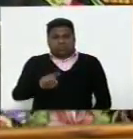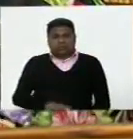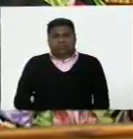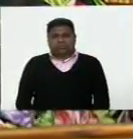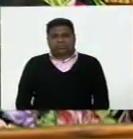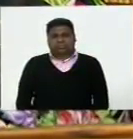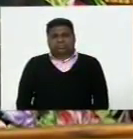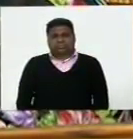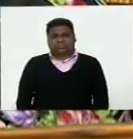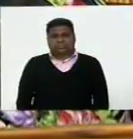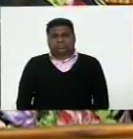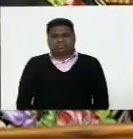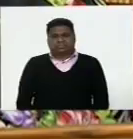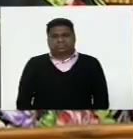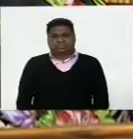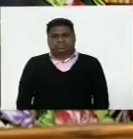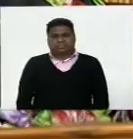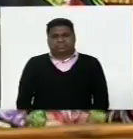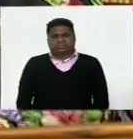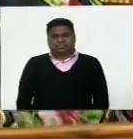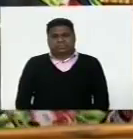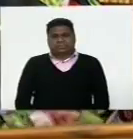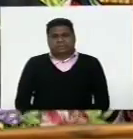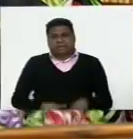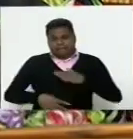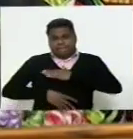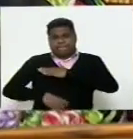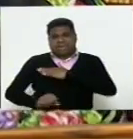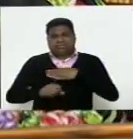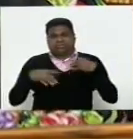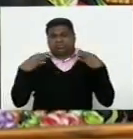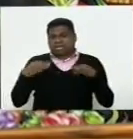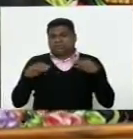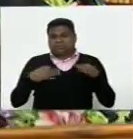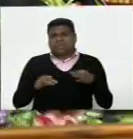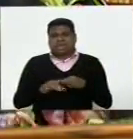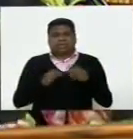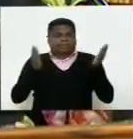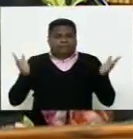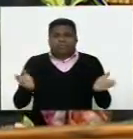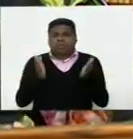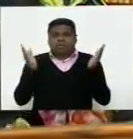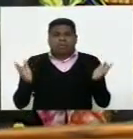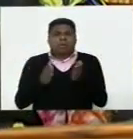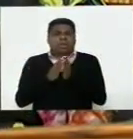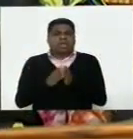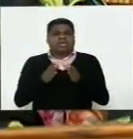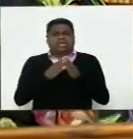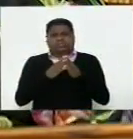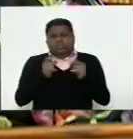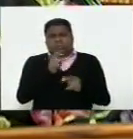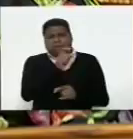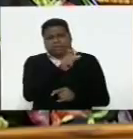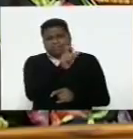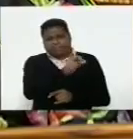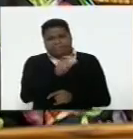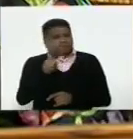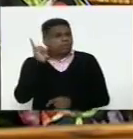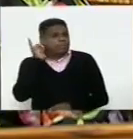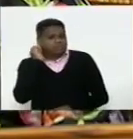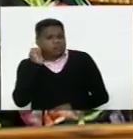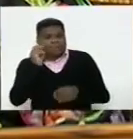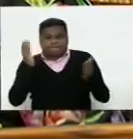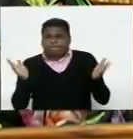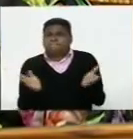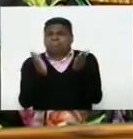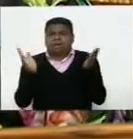Parto Humanizado tiene como objetivo promover la formación de promotoras comunales para acompañar